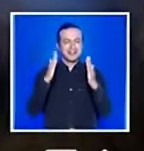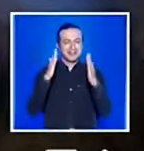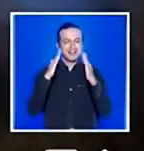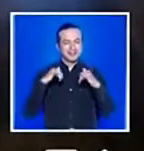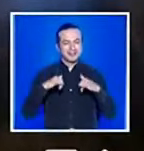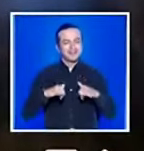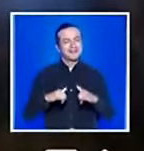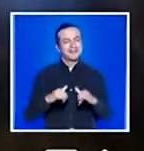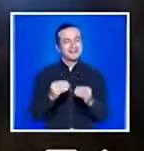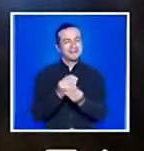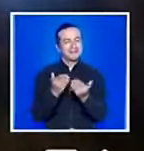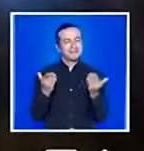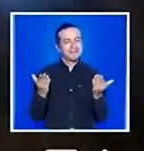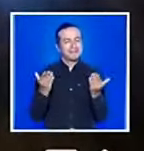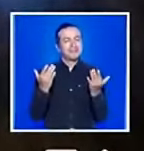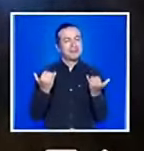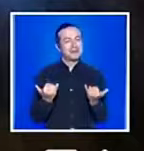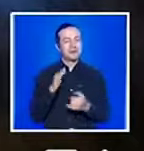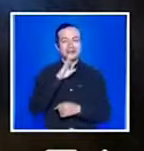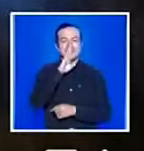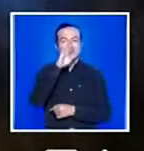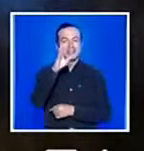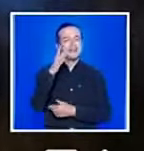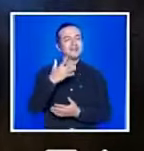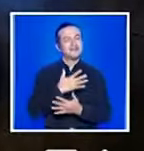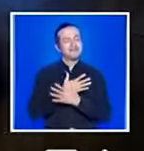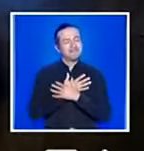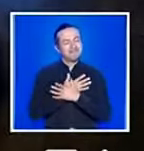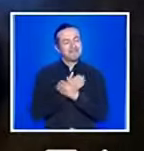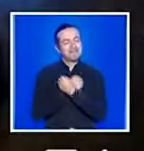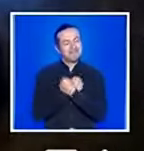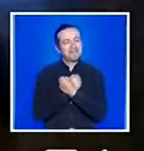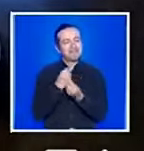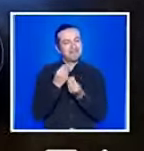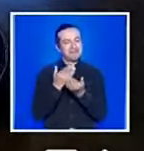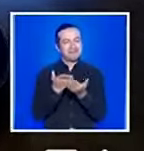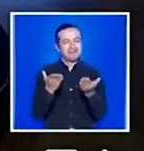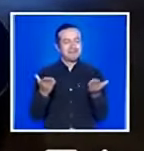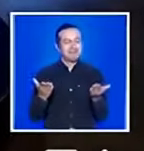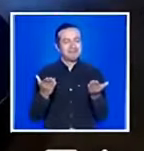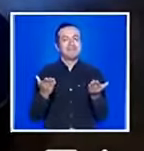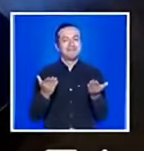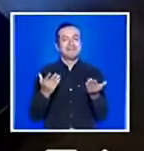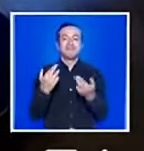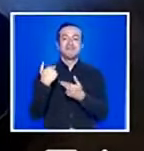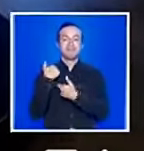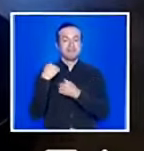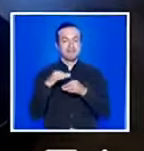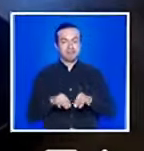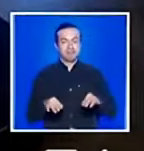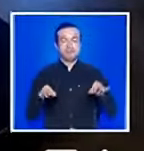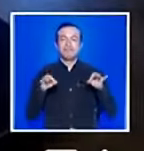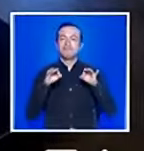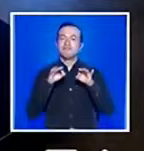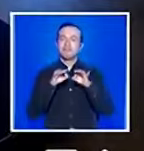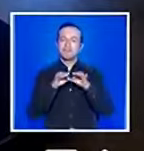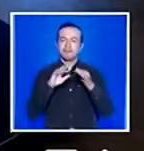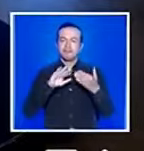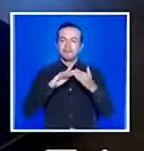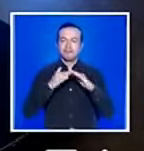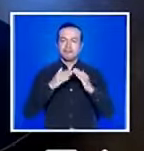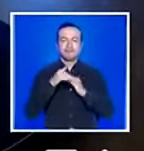de Coavisa y de su espacio siempre hecho con mucho cariño para ustedes y por cierto con mucha responsabilidad, Televistazo en la